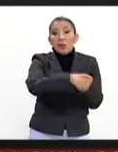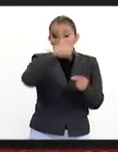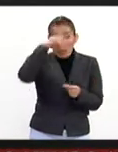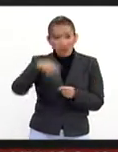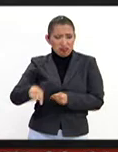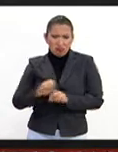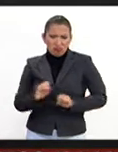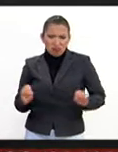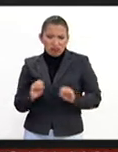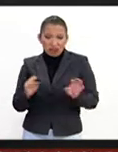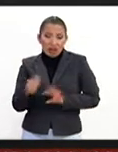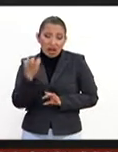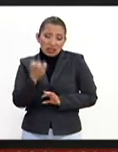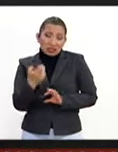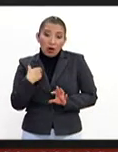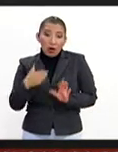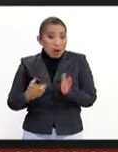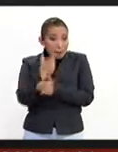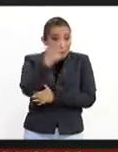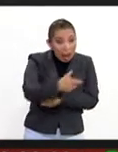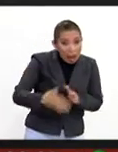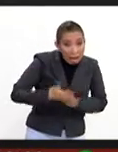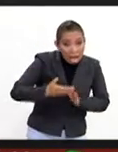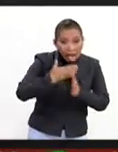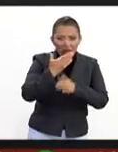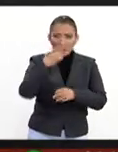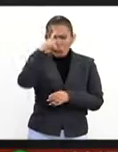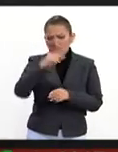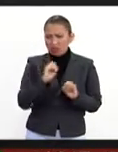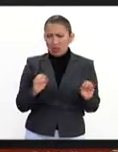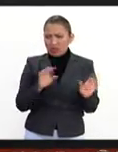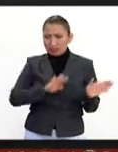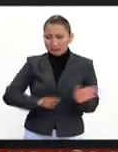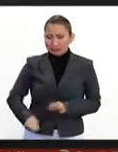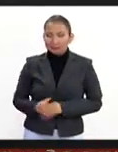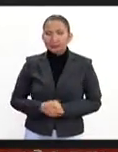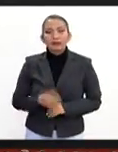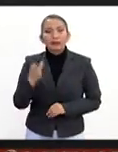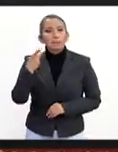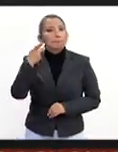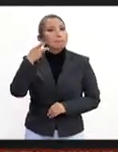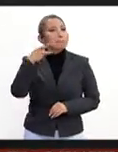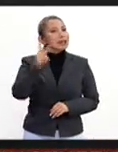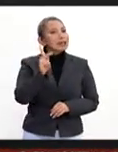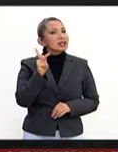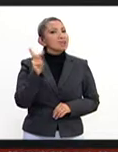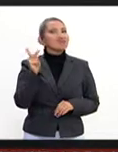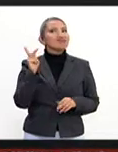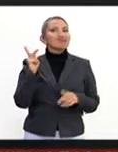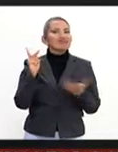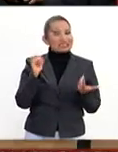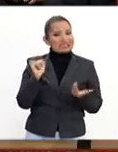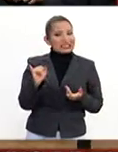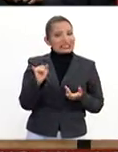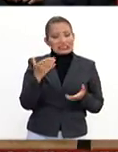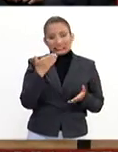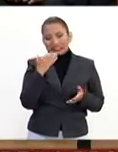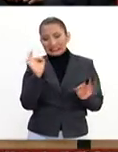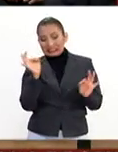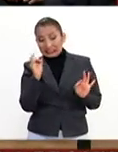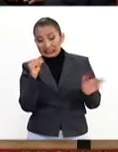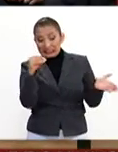México. Entonces, al menos con esto no se paga el muro. Sin embargo, sí es plausible que